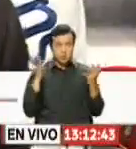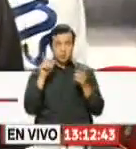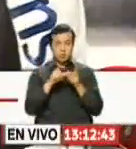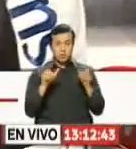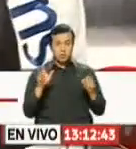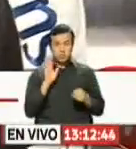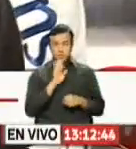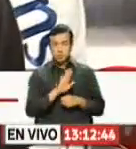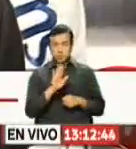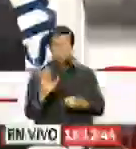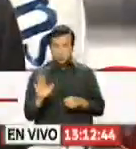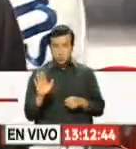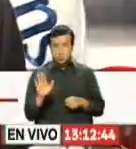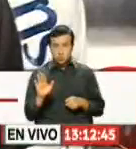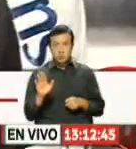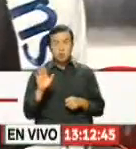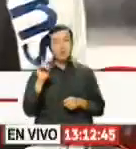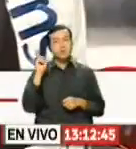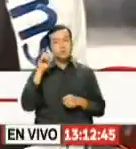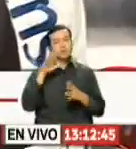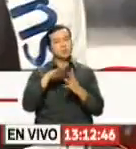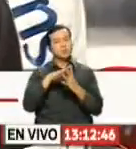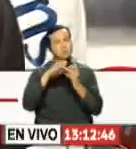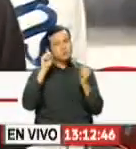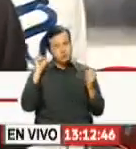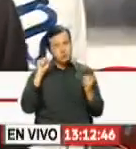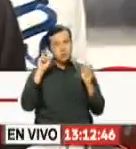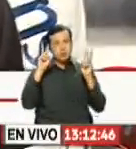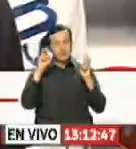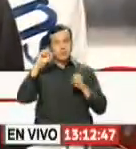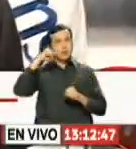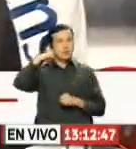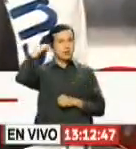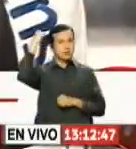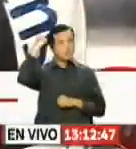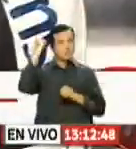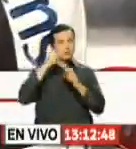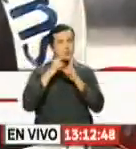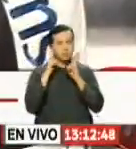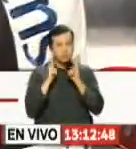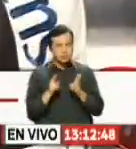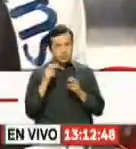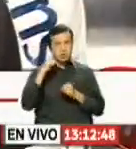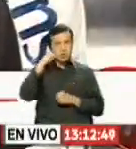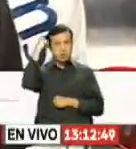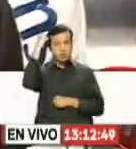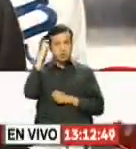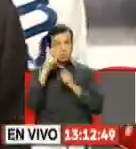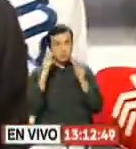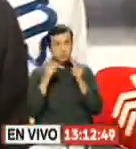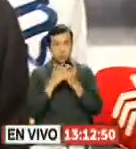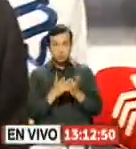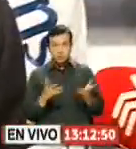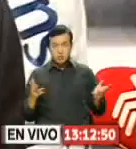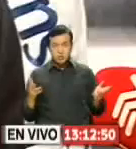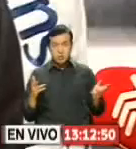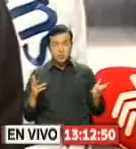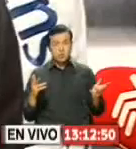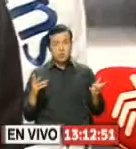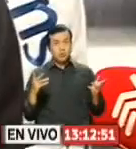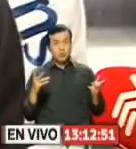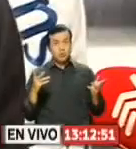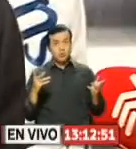ciudadanía que entienda que en tema de derechos humanos, en tema de derechos de las personas, ninguna